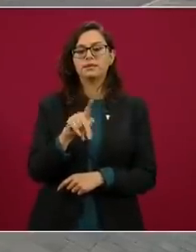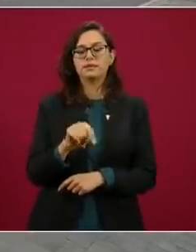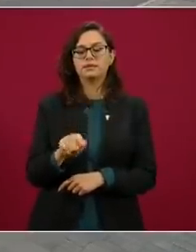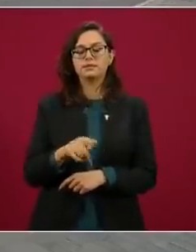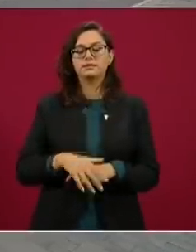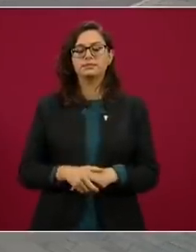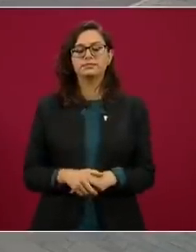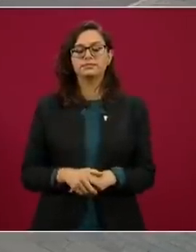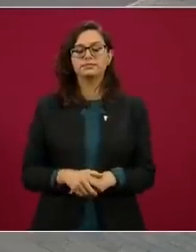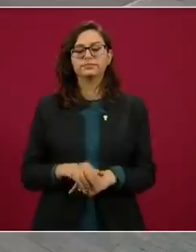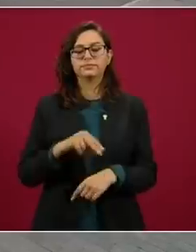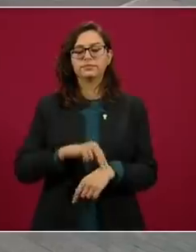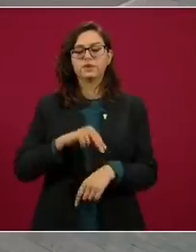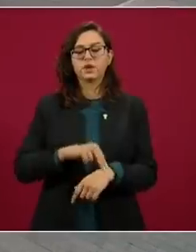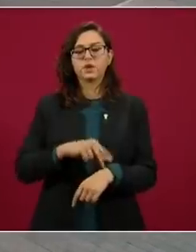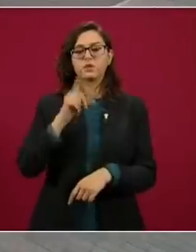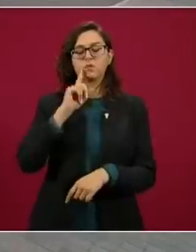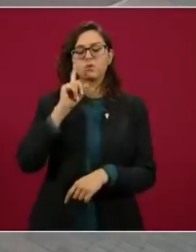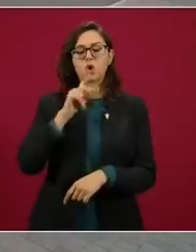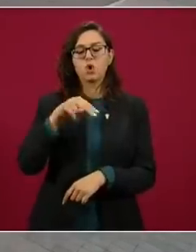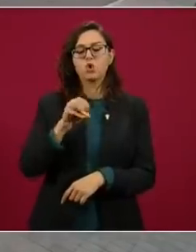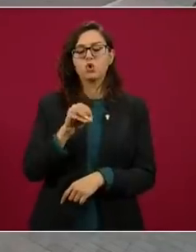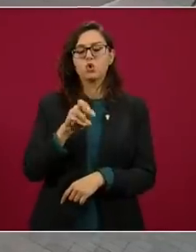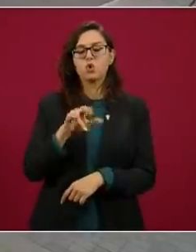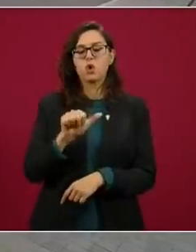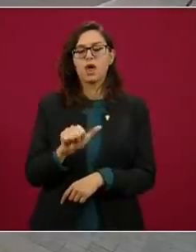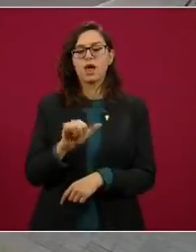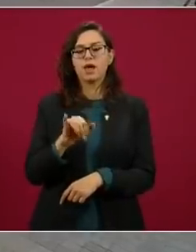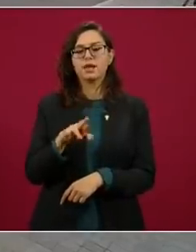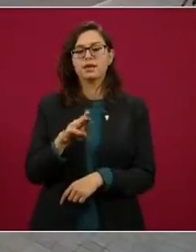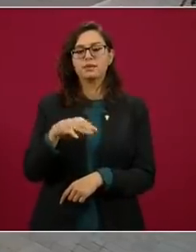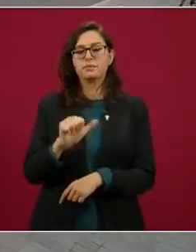médico nora hilda vega camacho